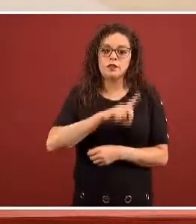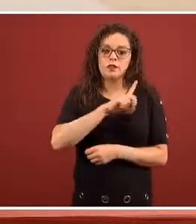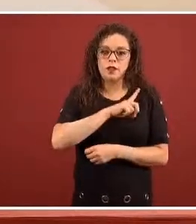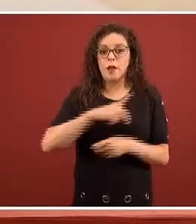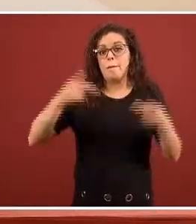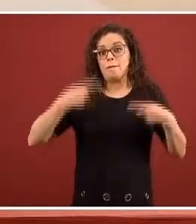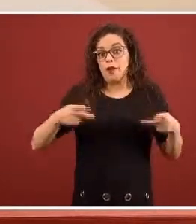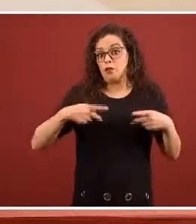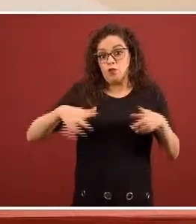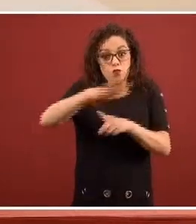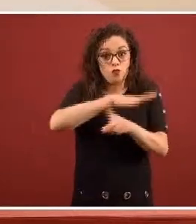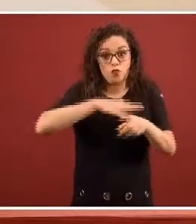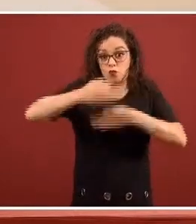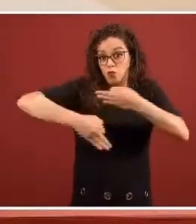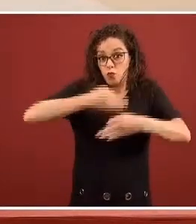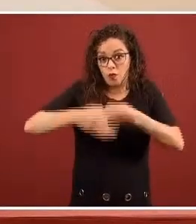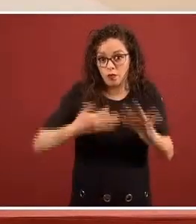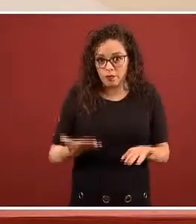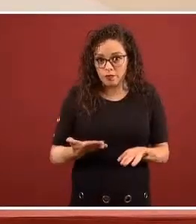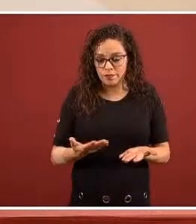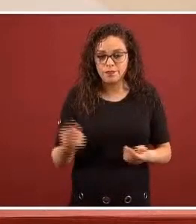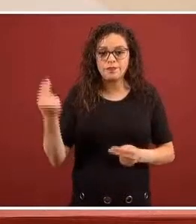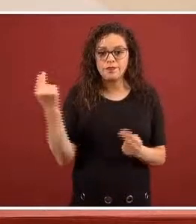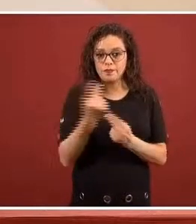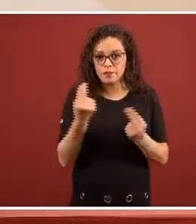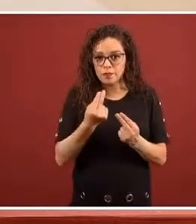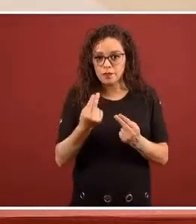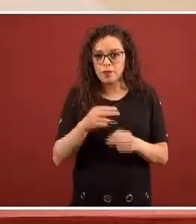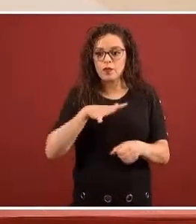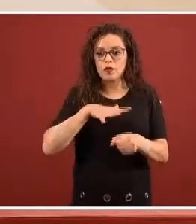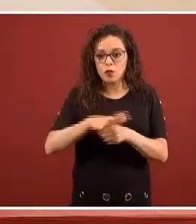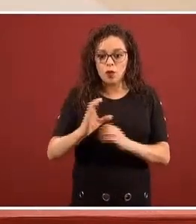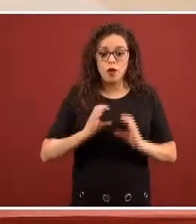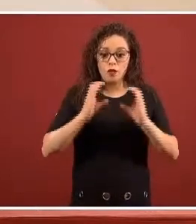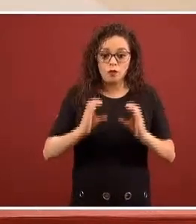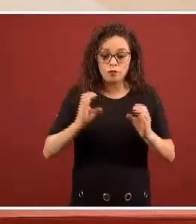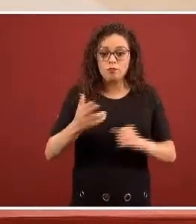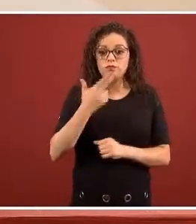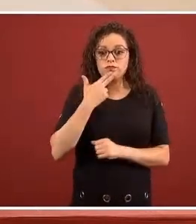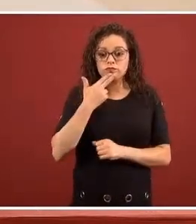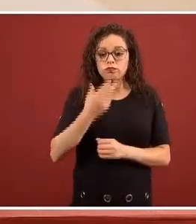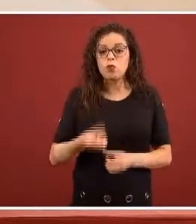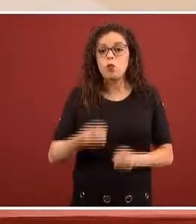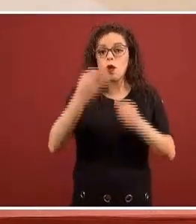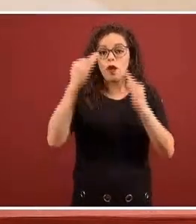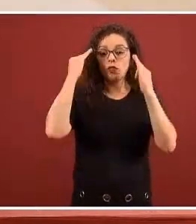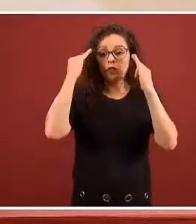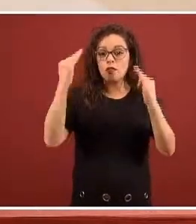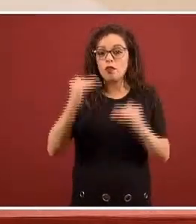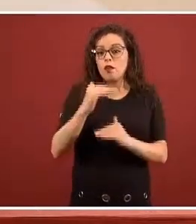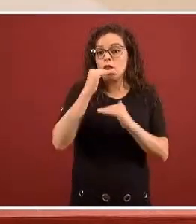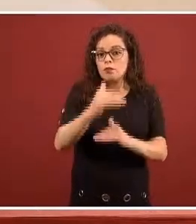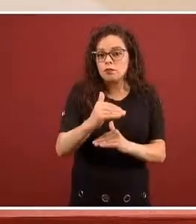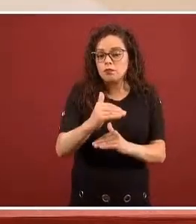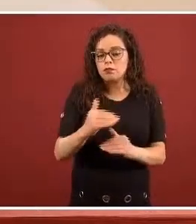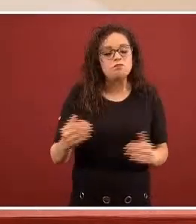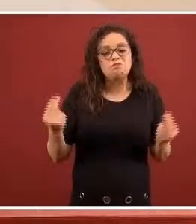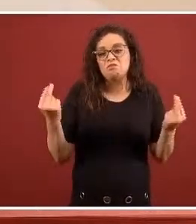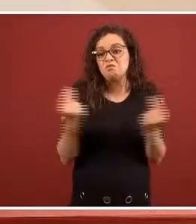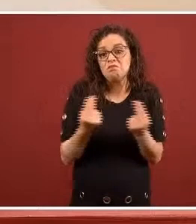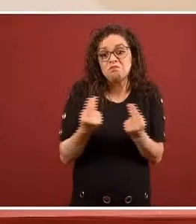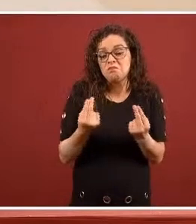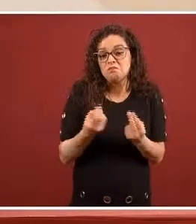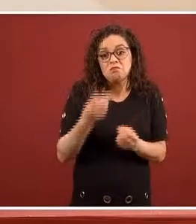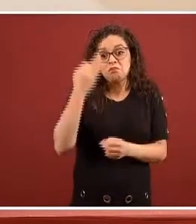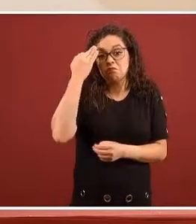que solo vamos a mantener las medidas por el tiempo indispensable y solo las vamos a levantar cuando esto